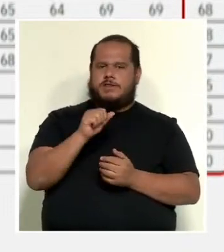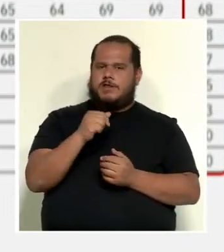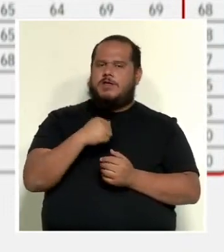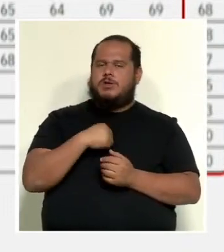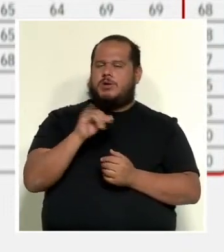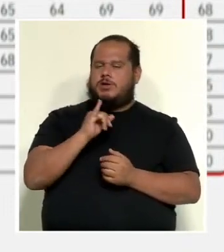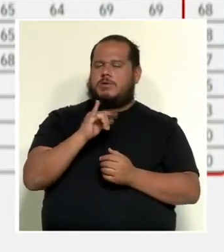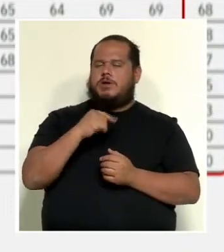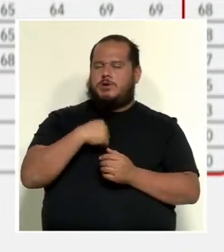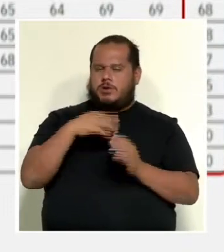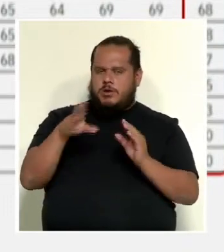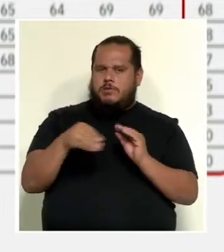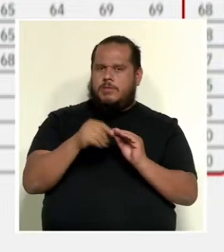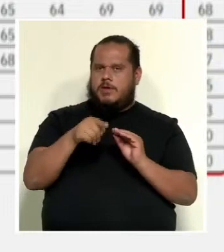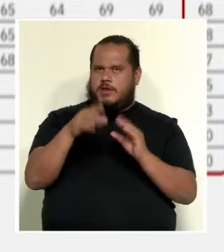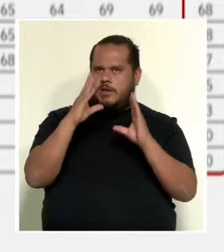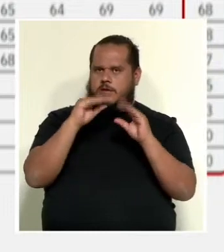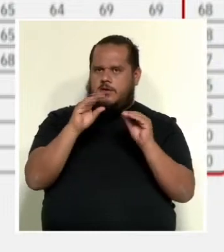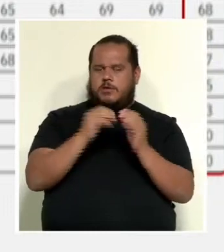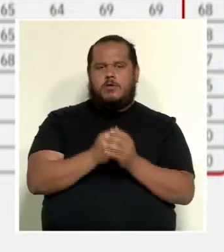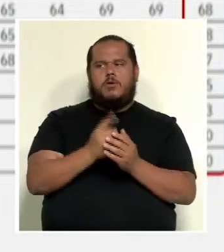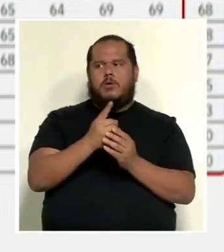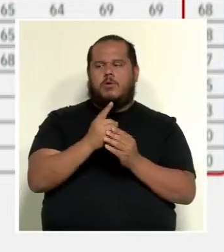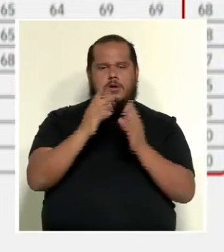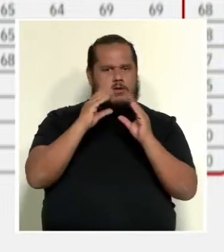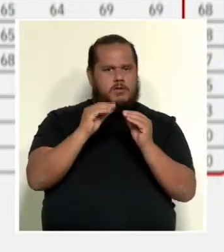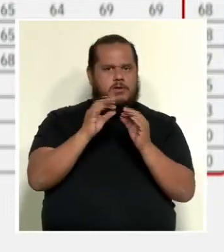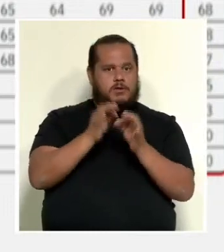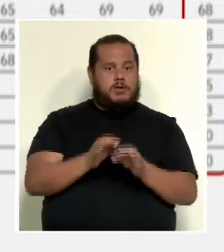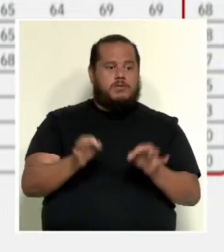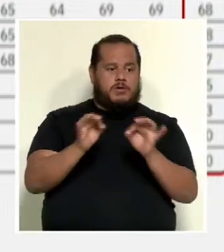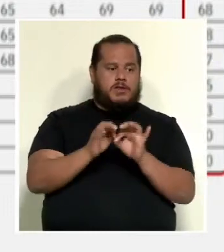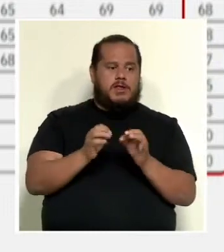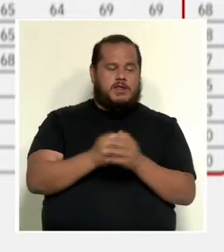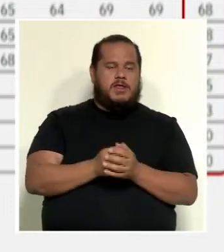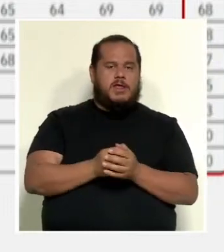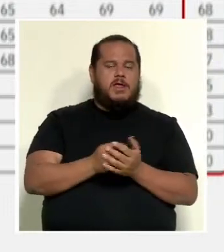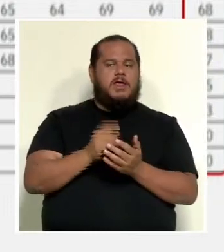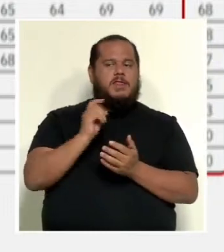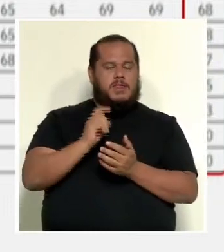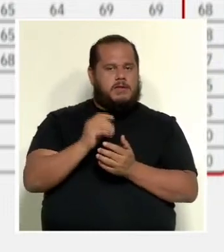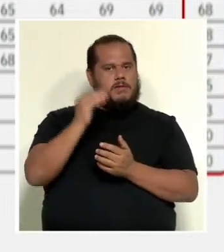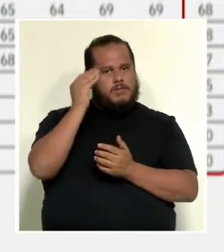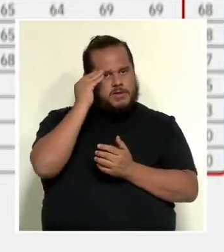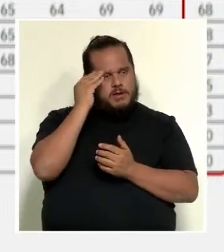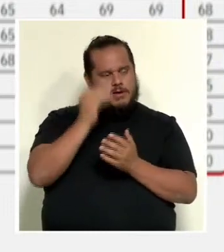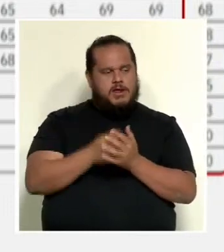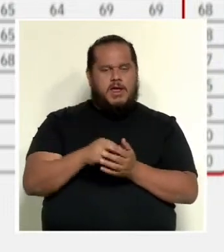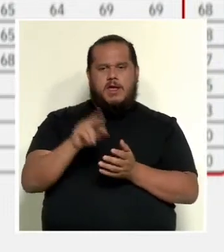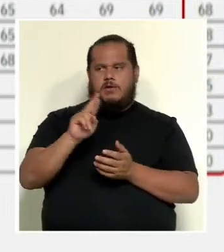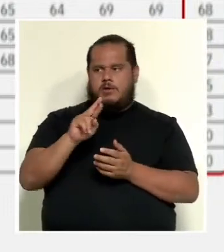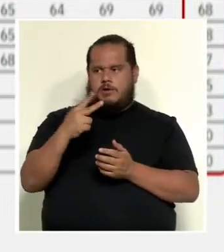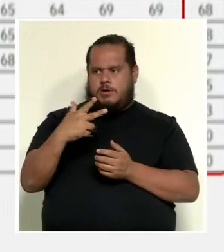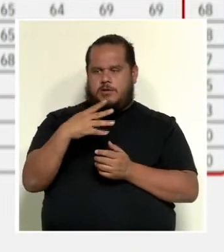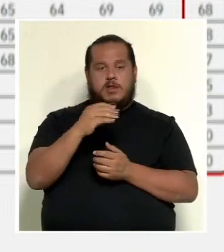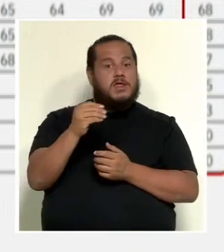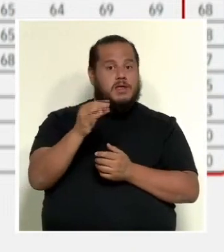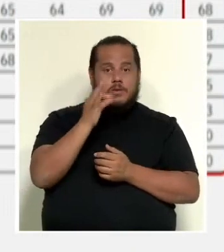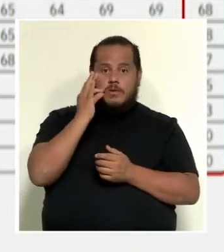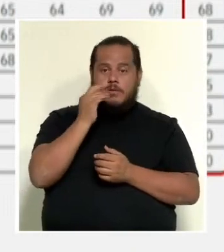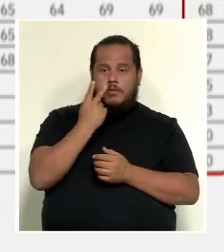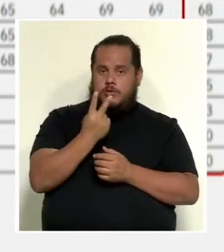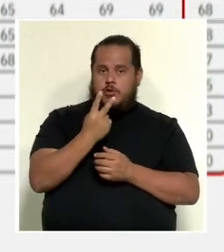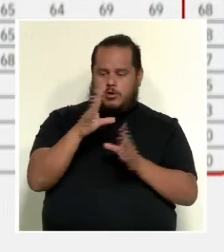yo le complementaría estos datos, Vilma, con un dato que es importante. Hay que tener en cuenta que don Rodrigo y don José María